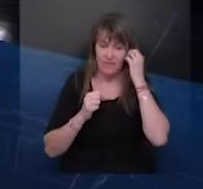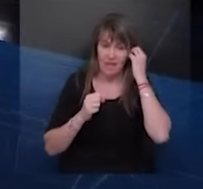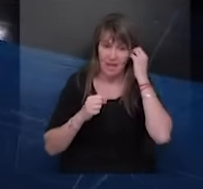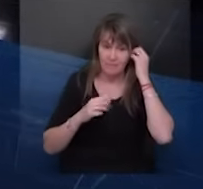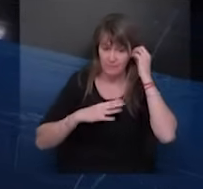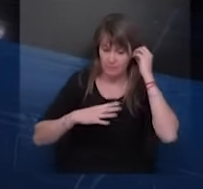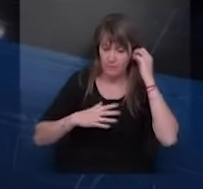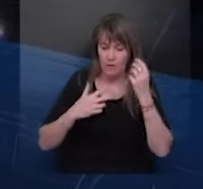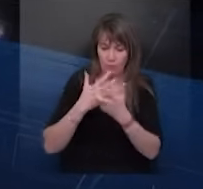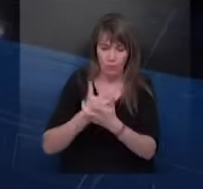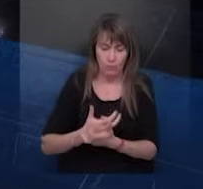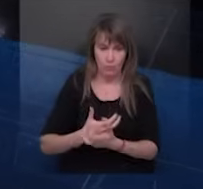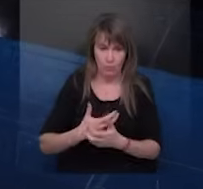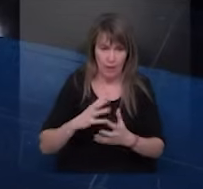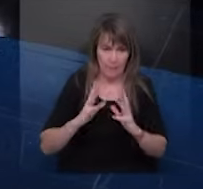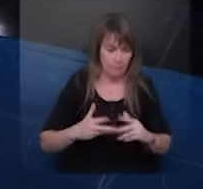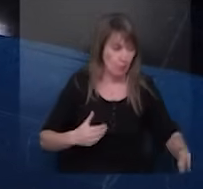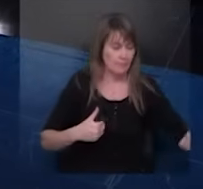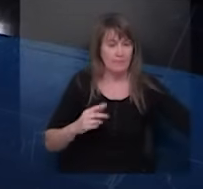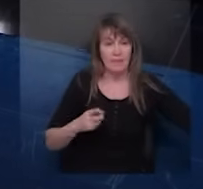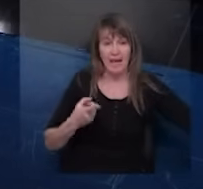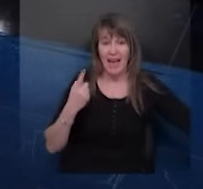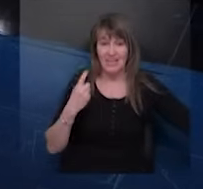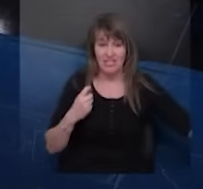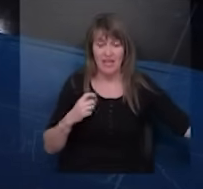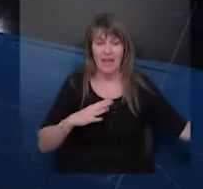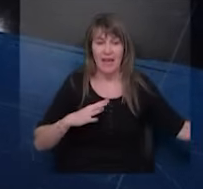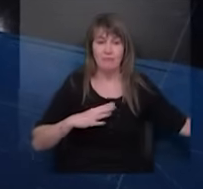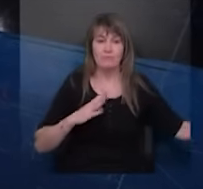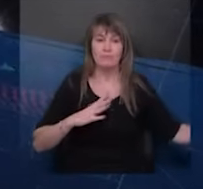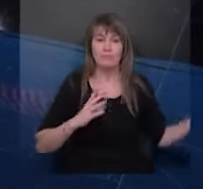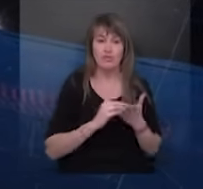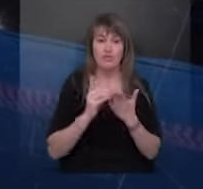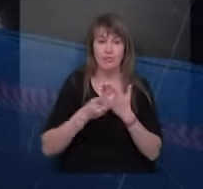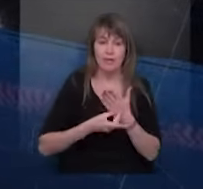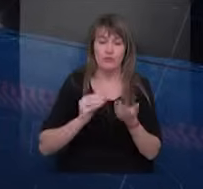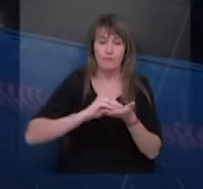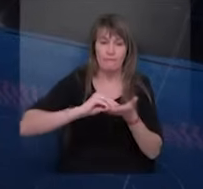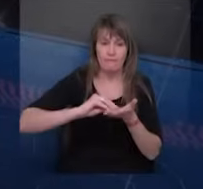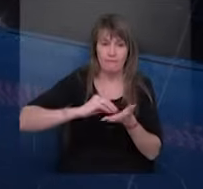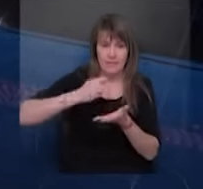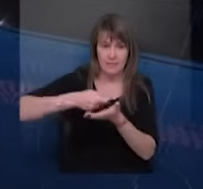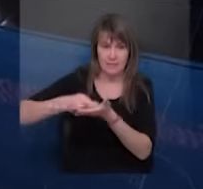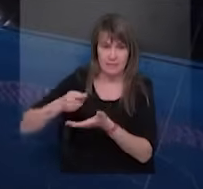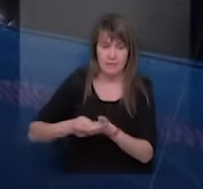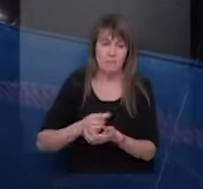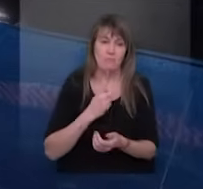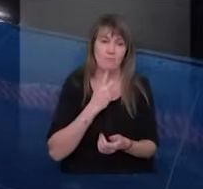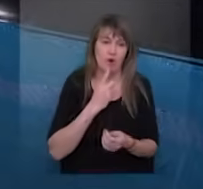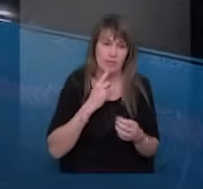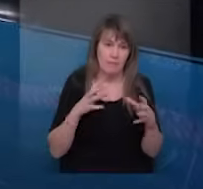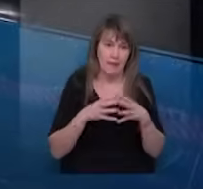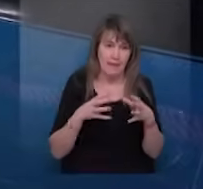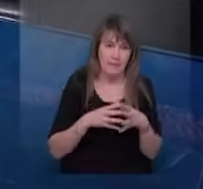enteramos ayer el proyecto de finamiento de los partidos políticos que fue aprobado Y todavía las repercusiones que ha